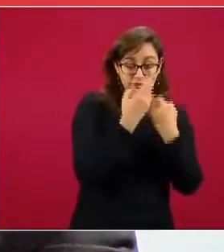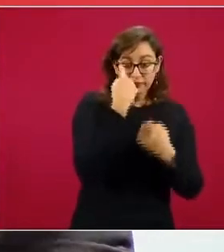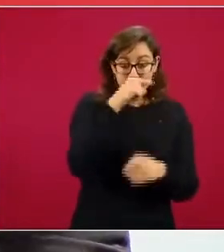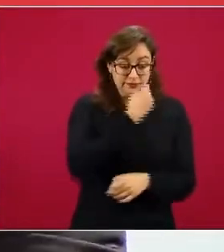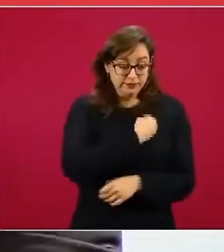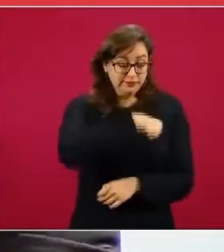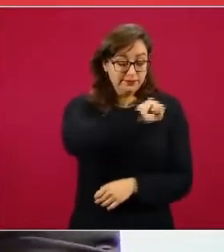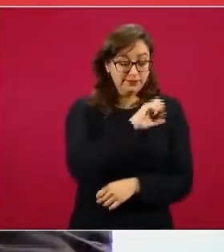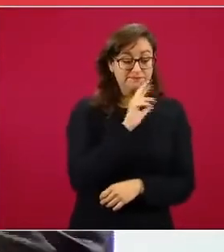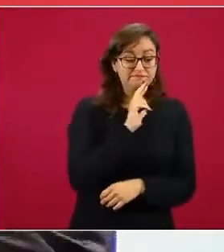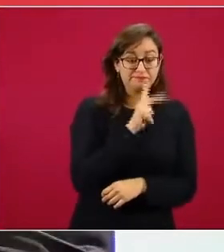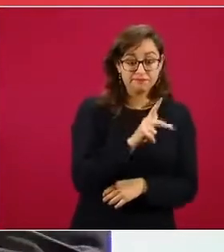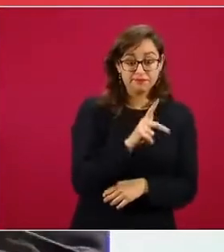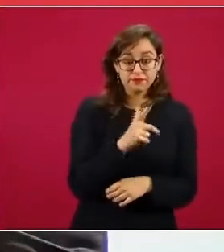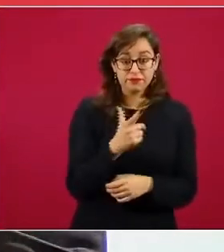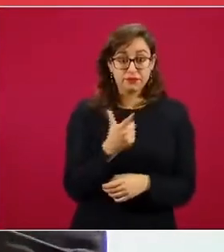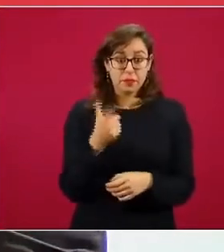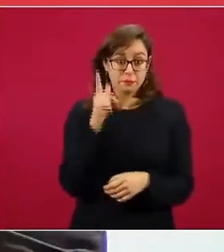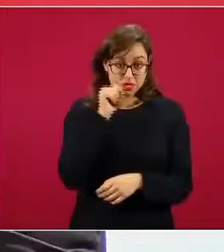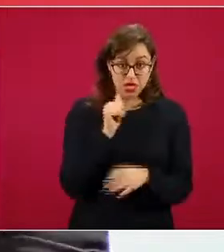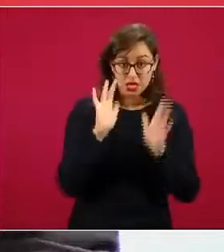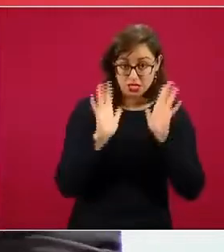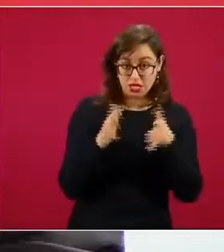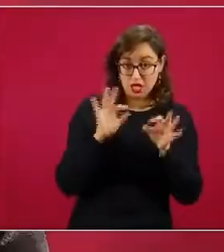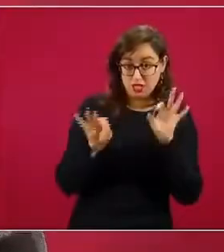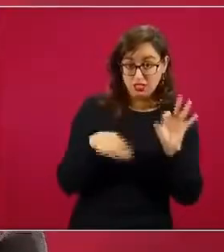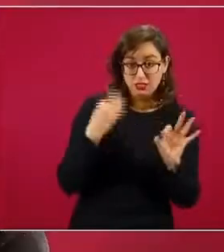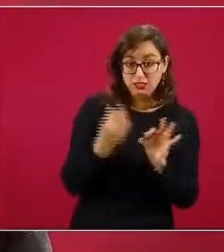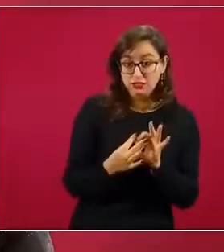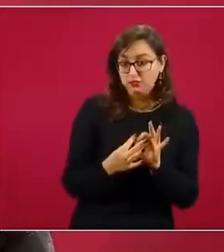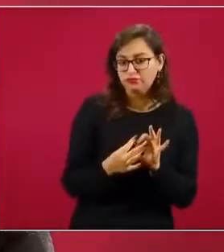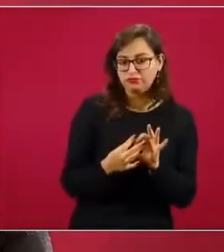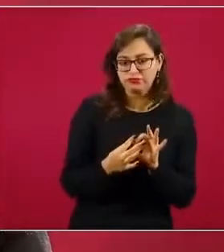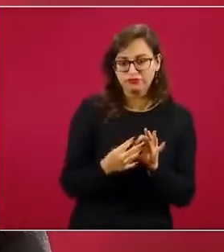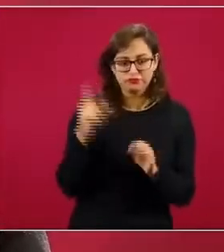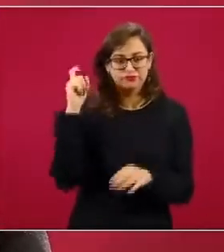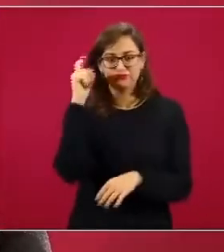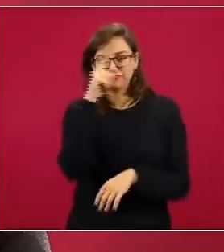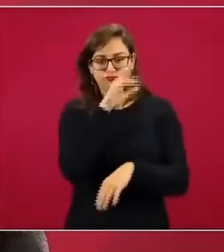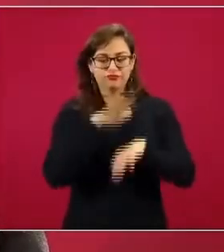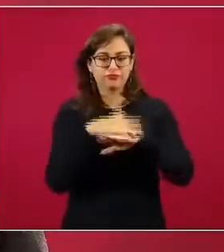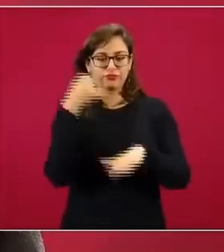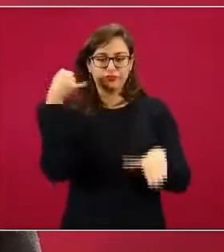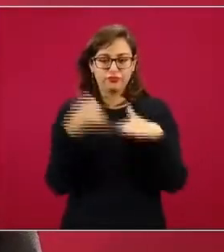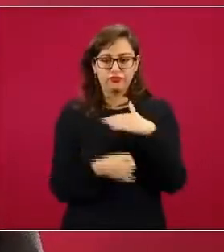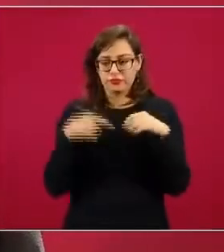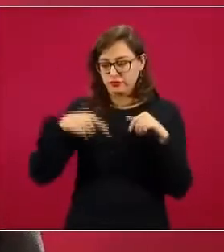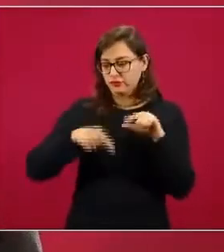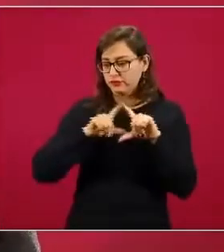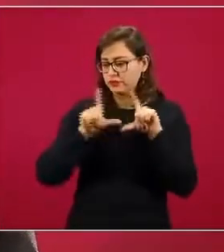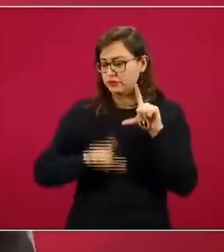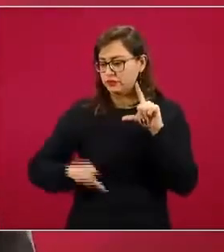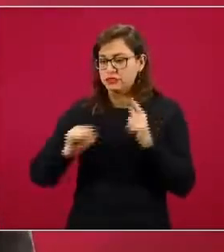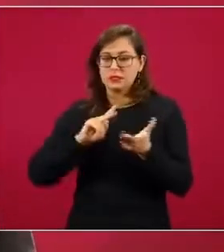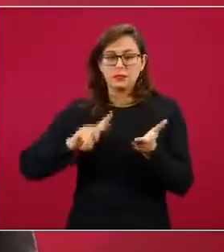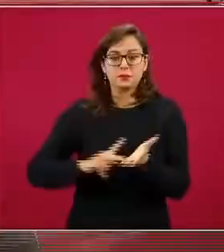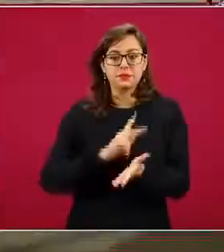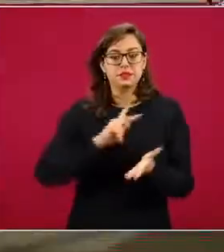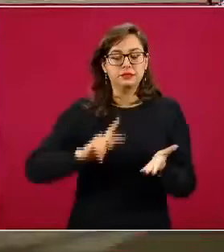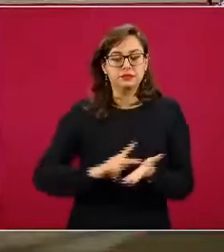salud, no se logra de un día para otro. Esto es un fenómeno sumamente complejo. En general México ha estado del